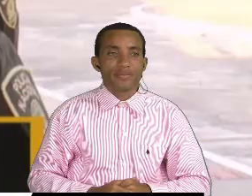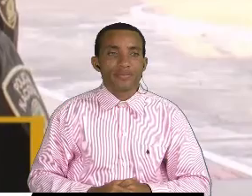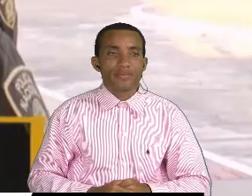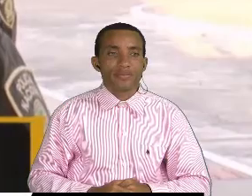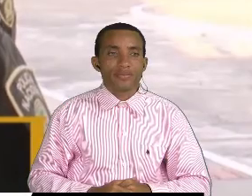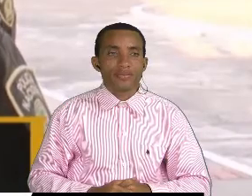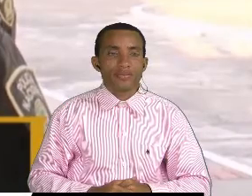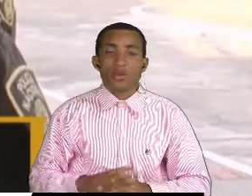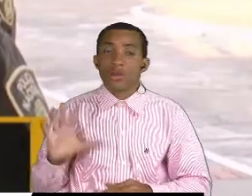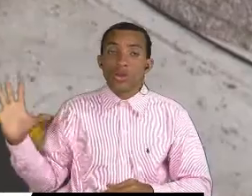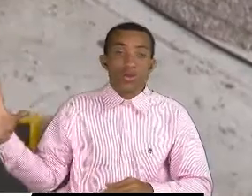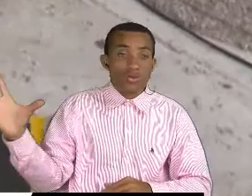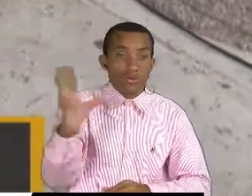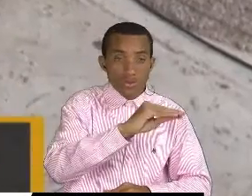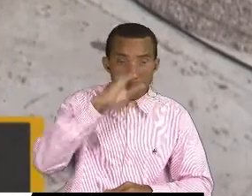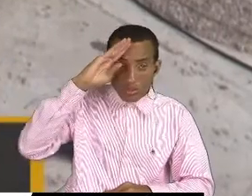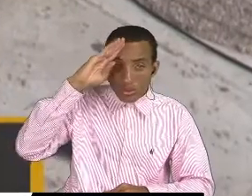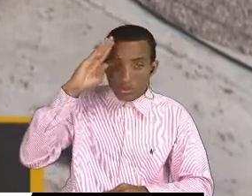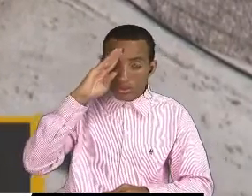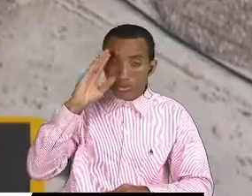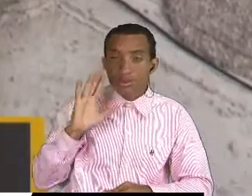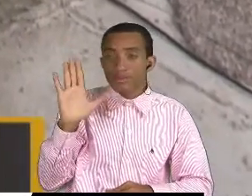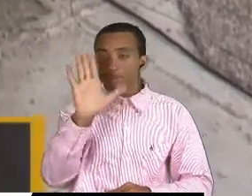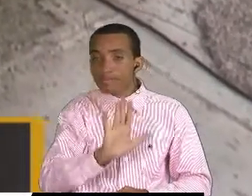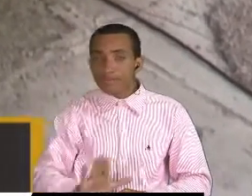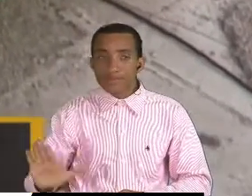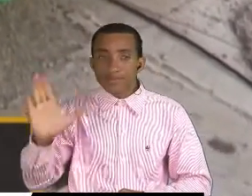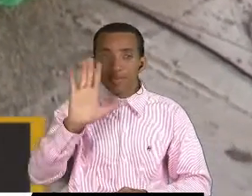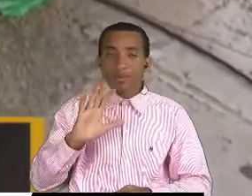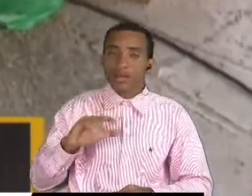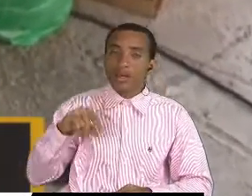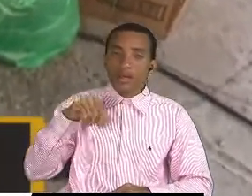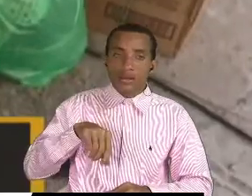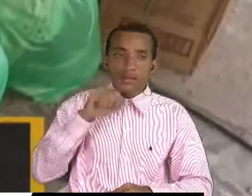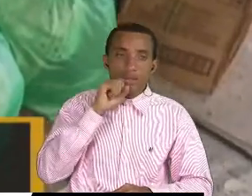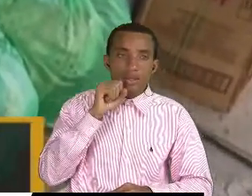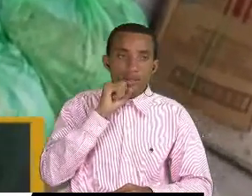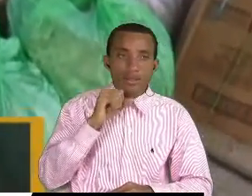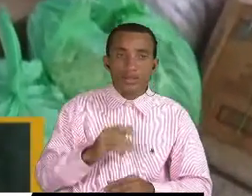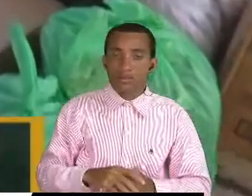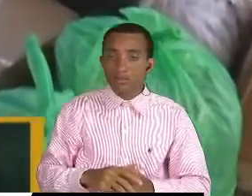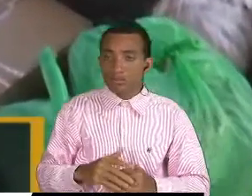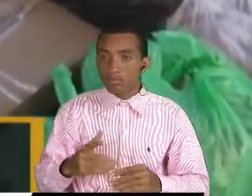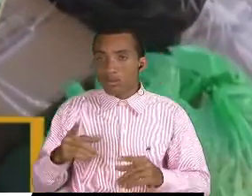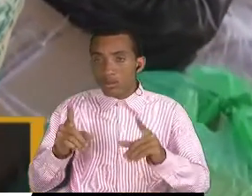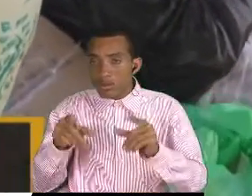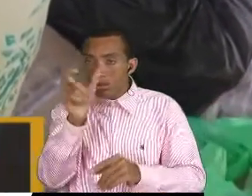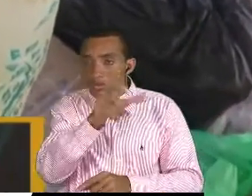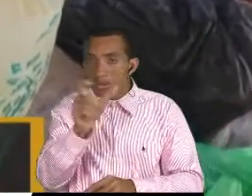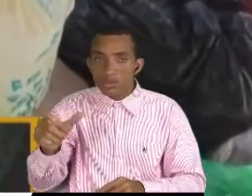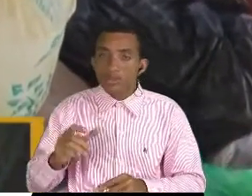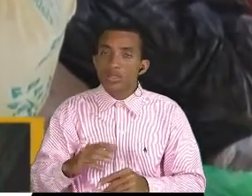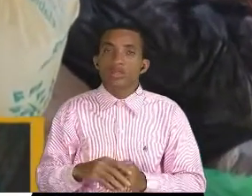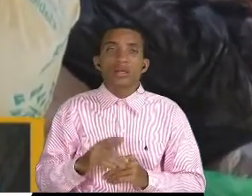Todos los policías del departamento vamos a estar en todo Barranca Bermeja. Para aquellas personas que de pronto no pueden llegar hasta el